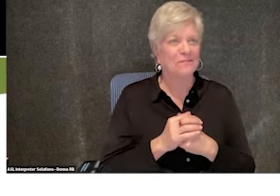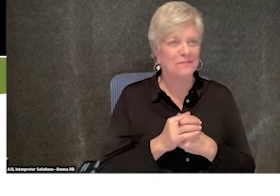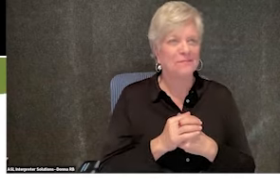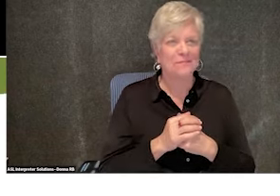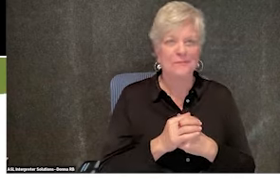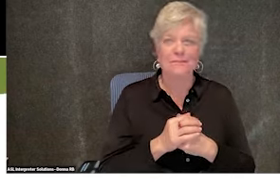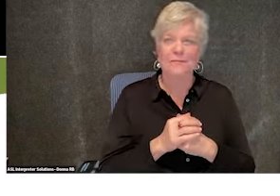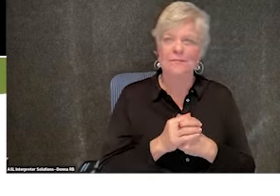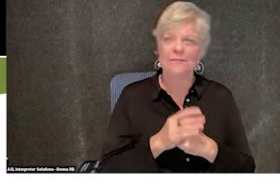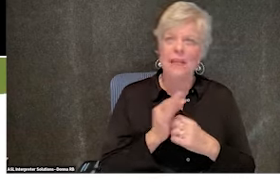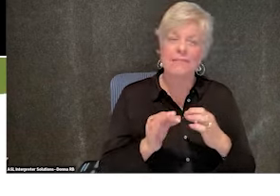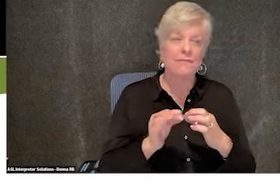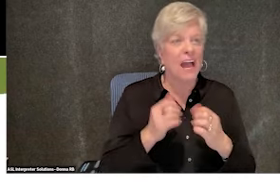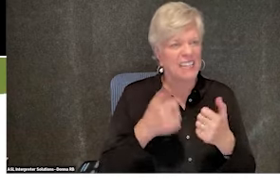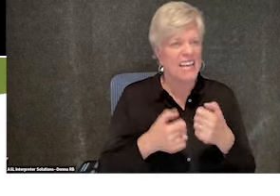Y